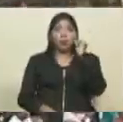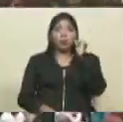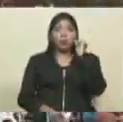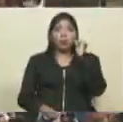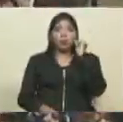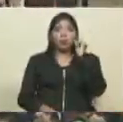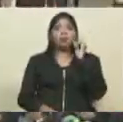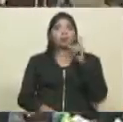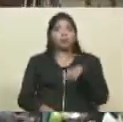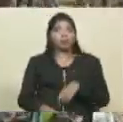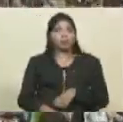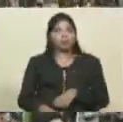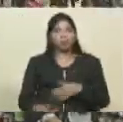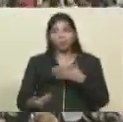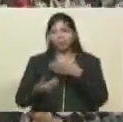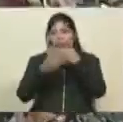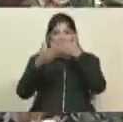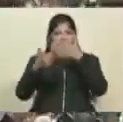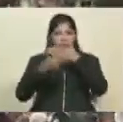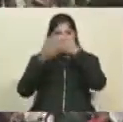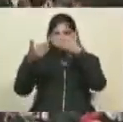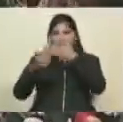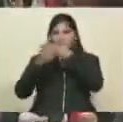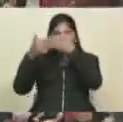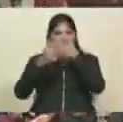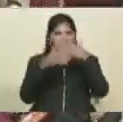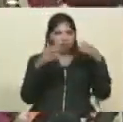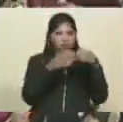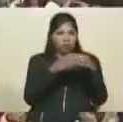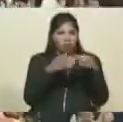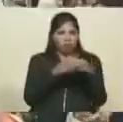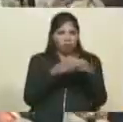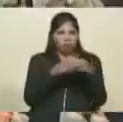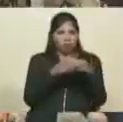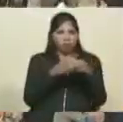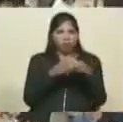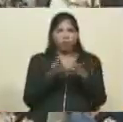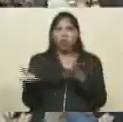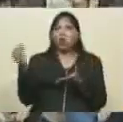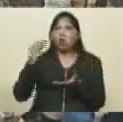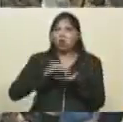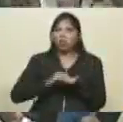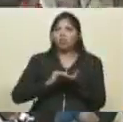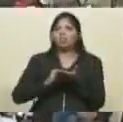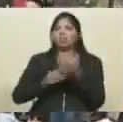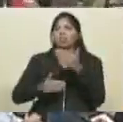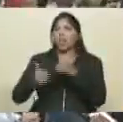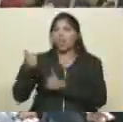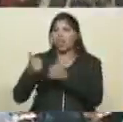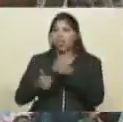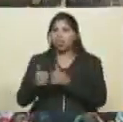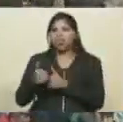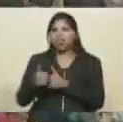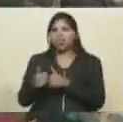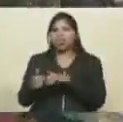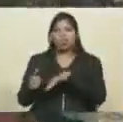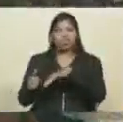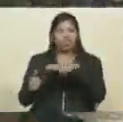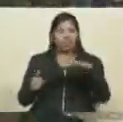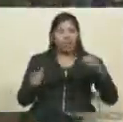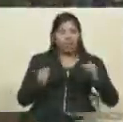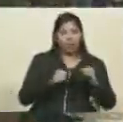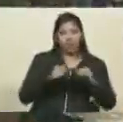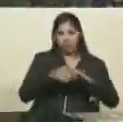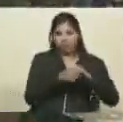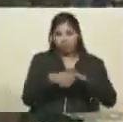contienda que fue atacada por la derecha y hubo que repetir las elecciones en la región andina. Esas elecciones fueron